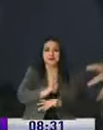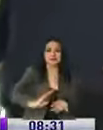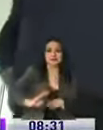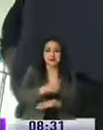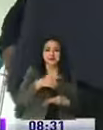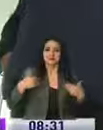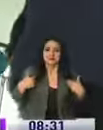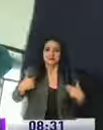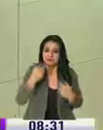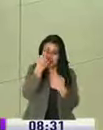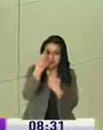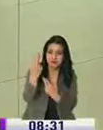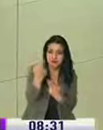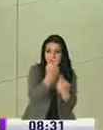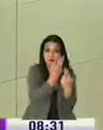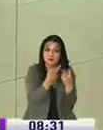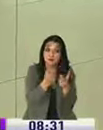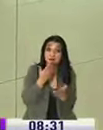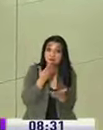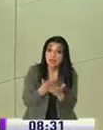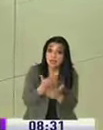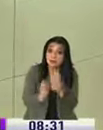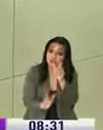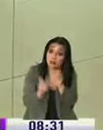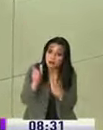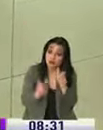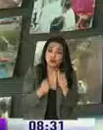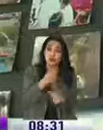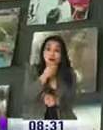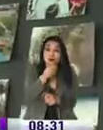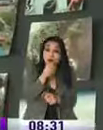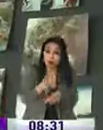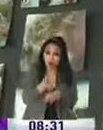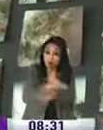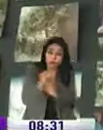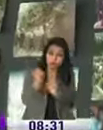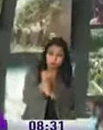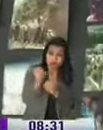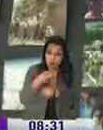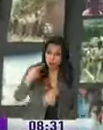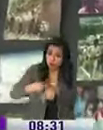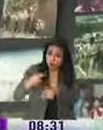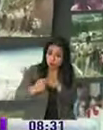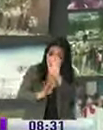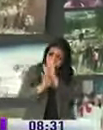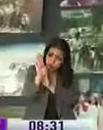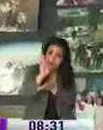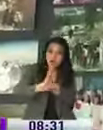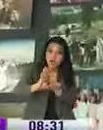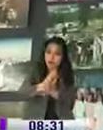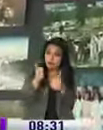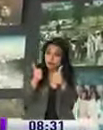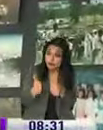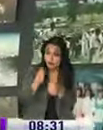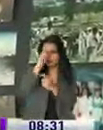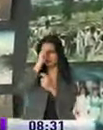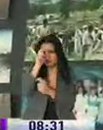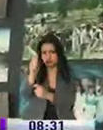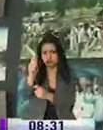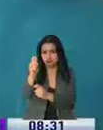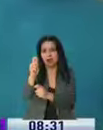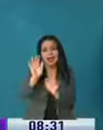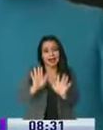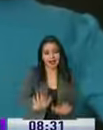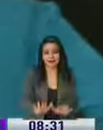el respeto y el agradecimiento a las personas que trabajaron incansables por el desarrollo de su barrio es lo